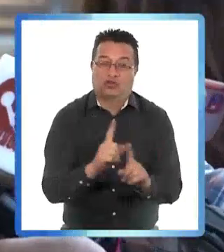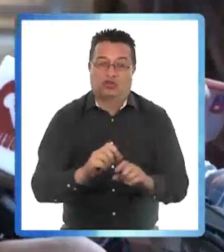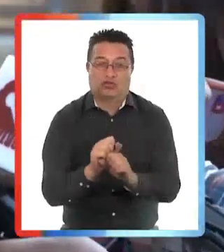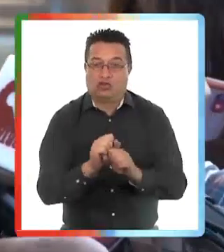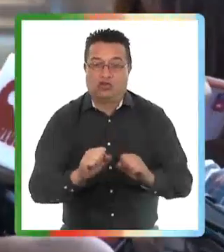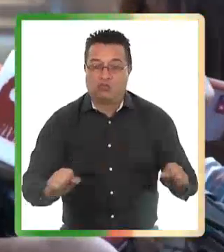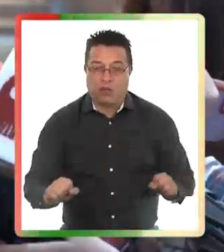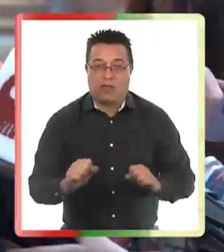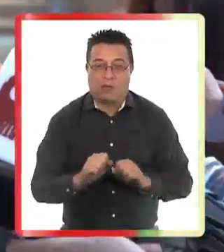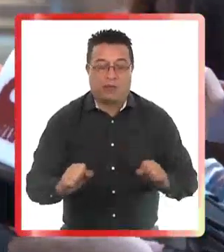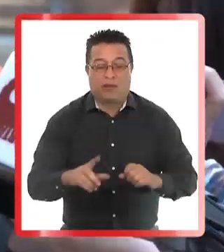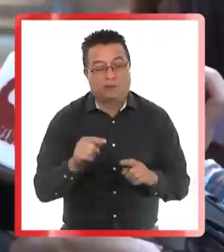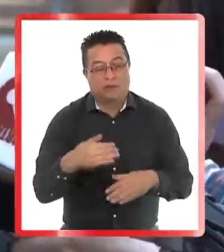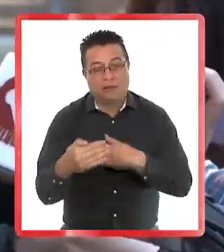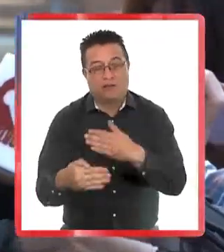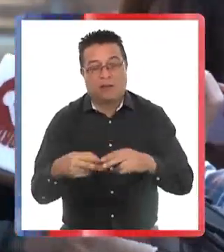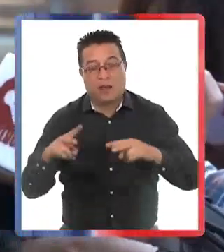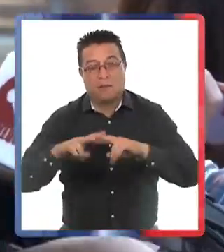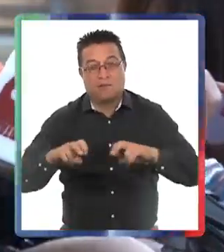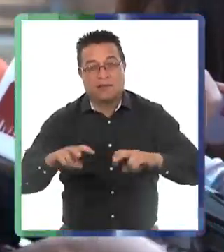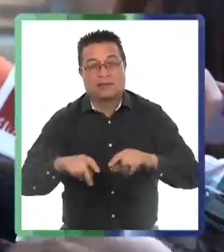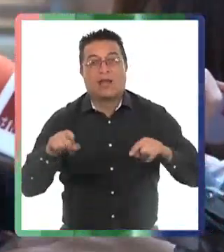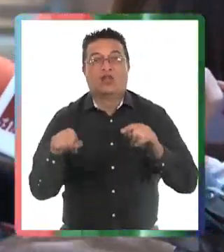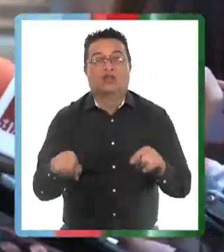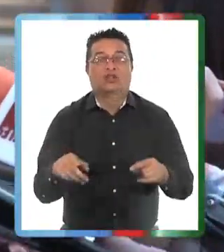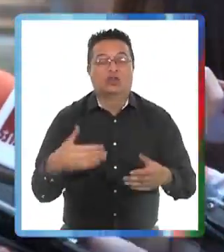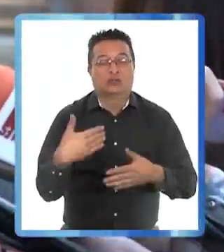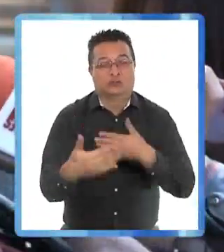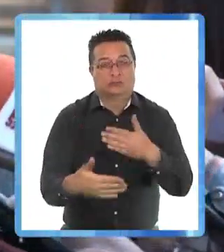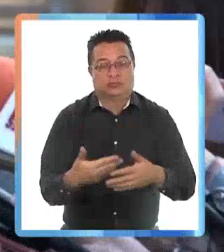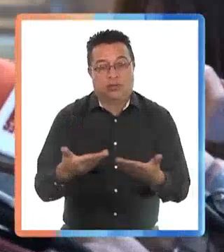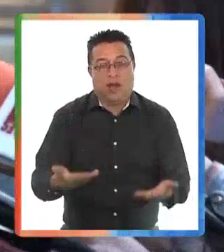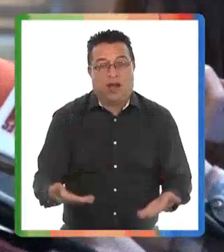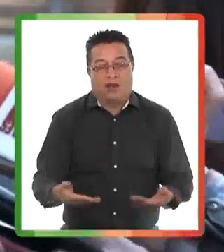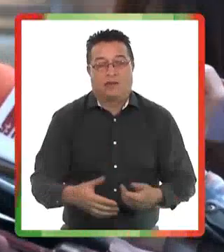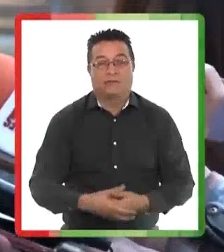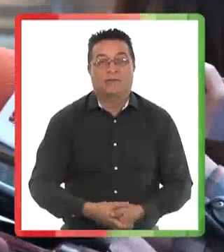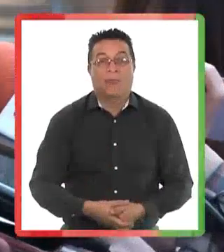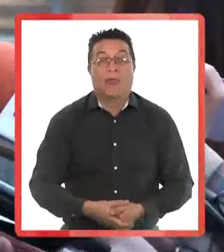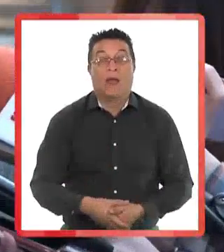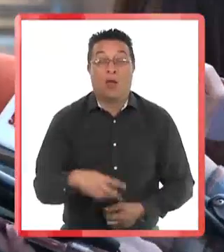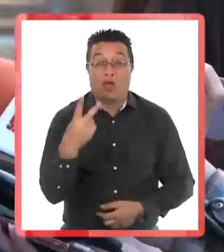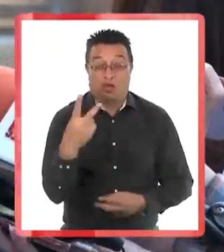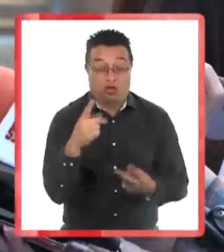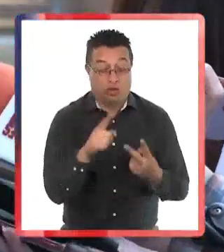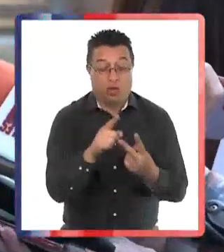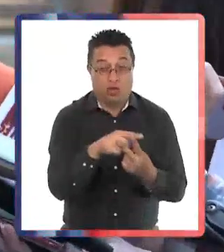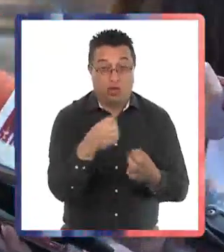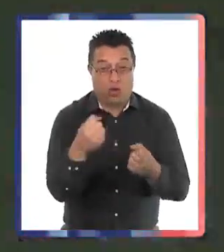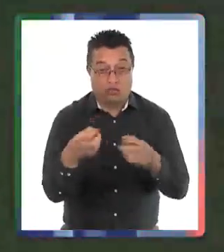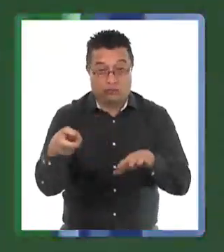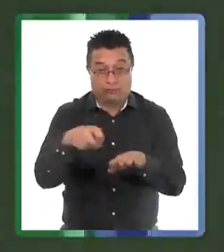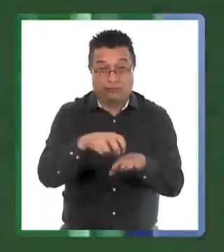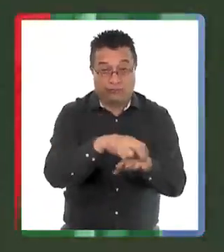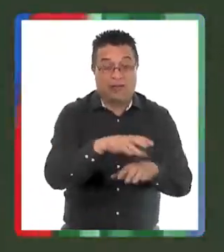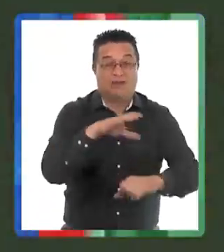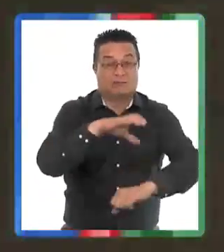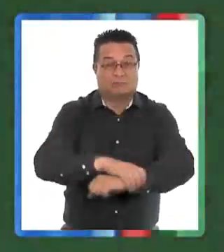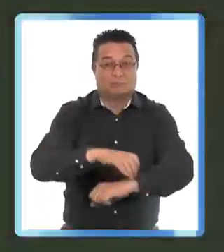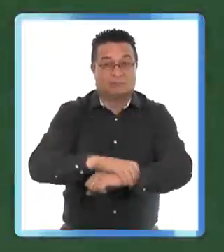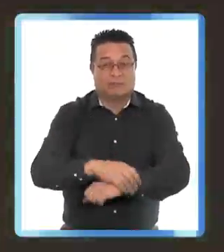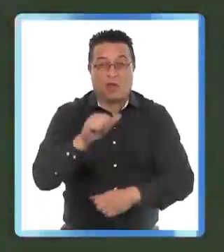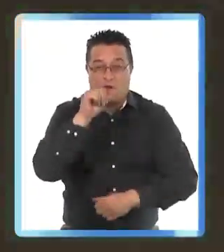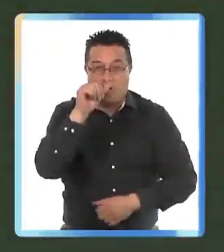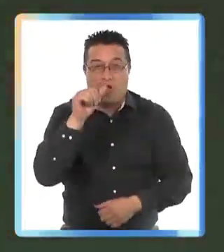función, ni tampoco pueden reducir sus remuneraciones mientras la investigación administrativa se encuentra en ejecución. Los otros